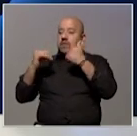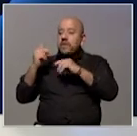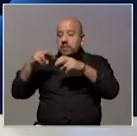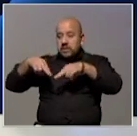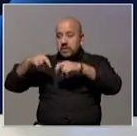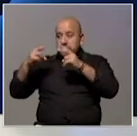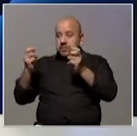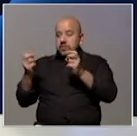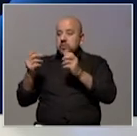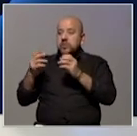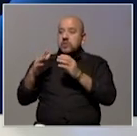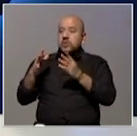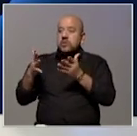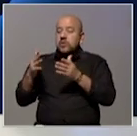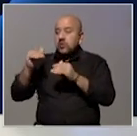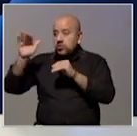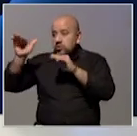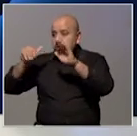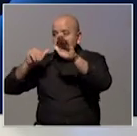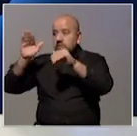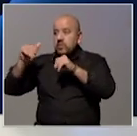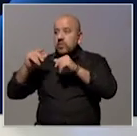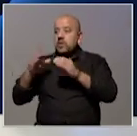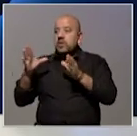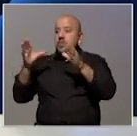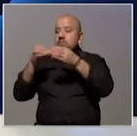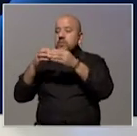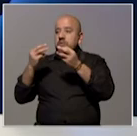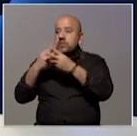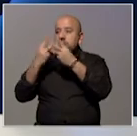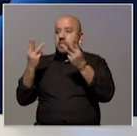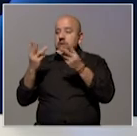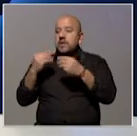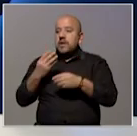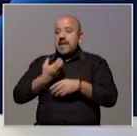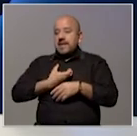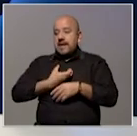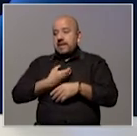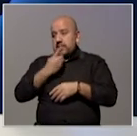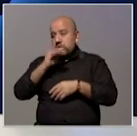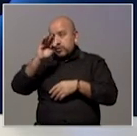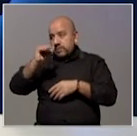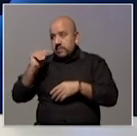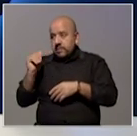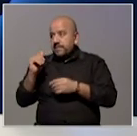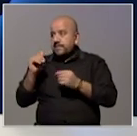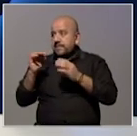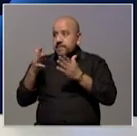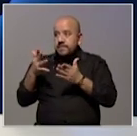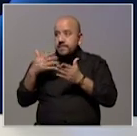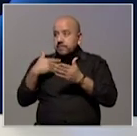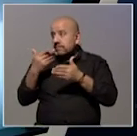después de haber llamado a régimen de comisión general al alcalde que se retiró